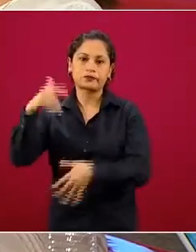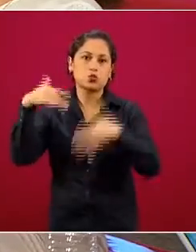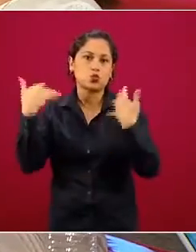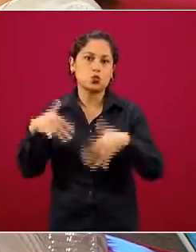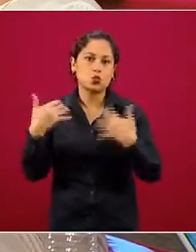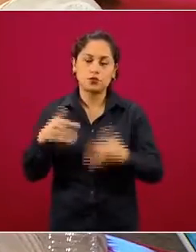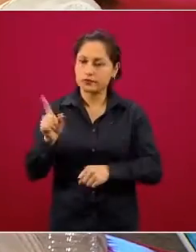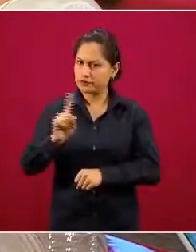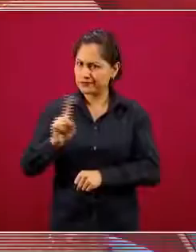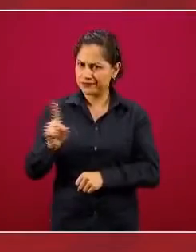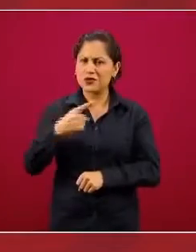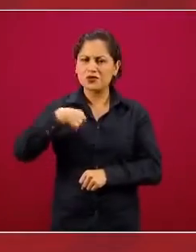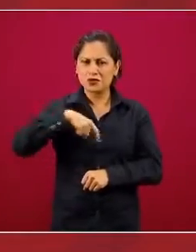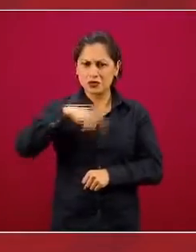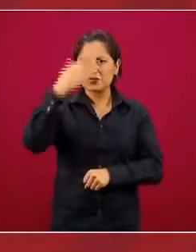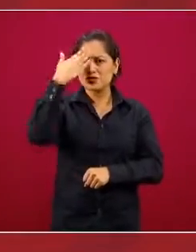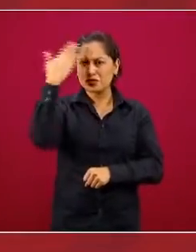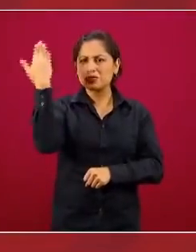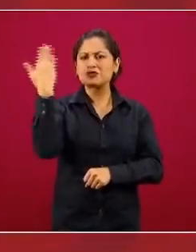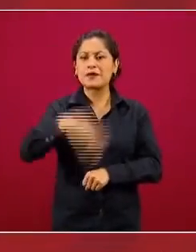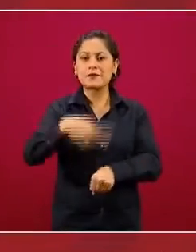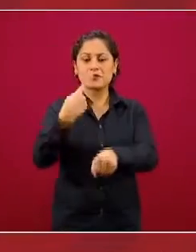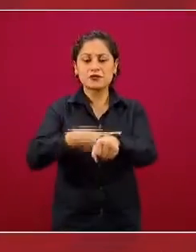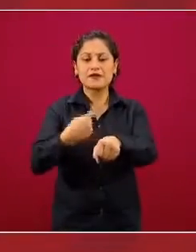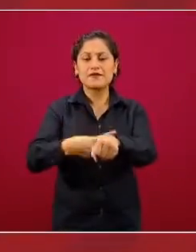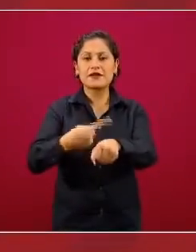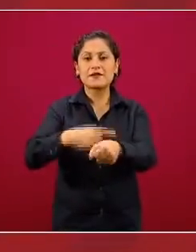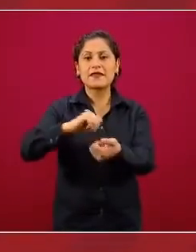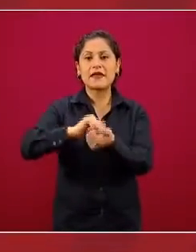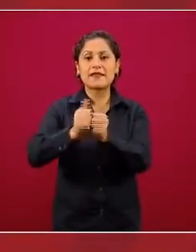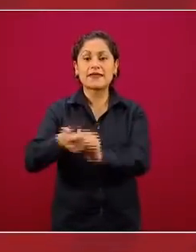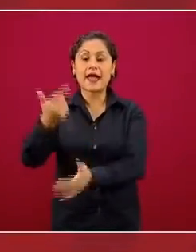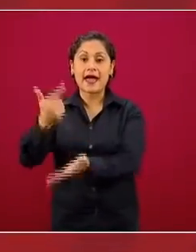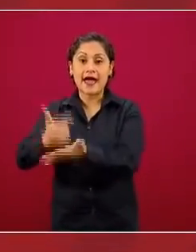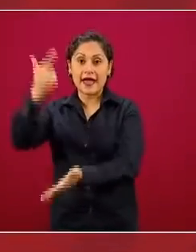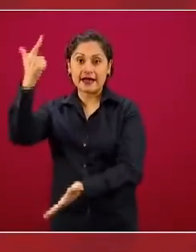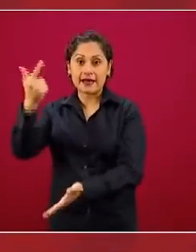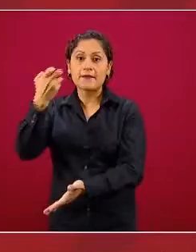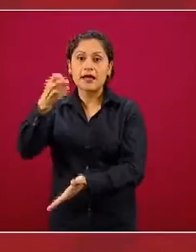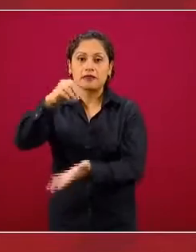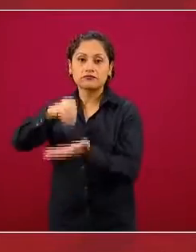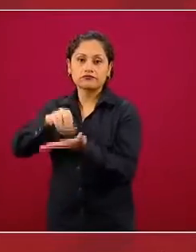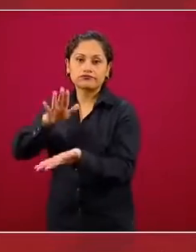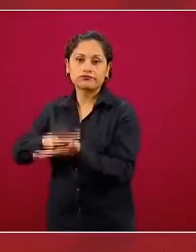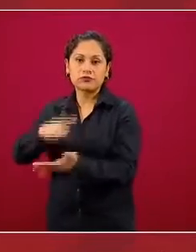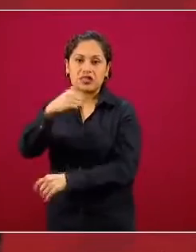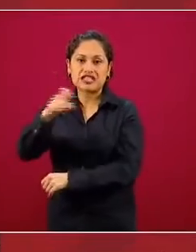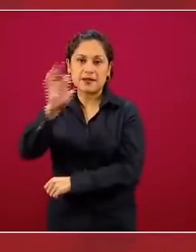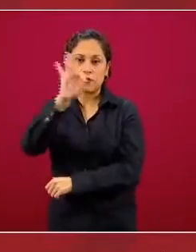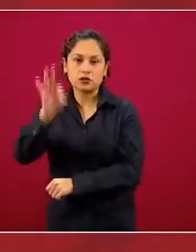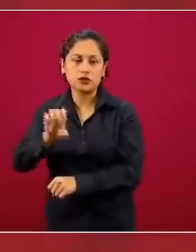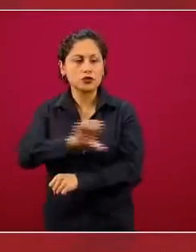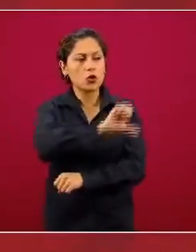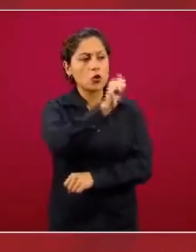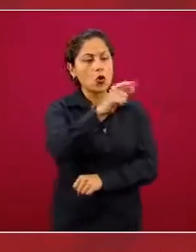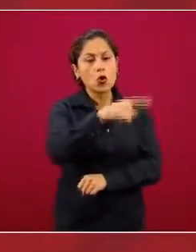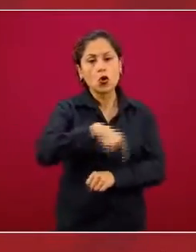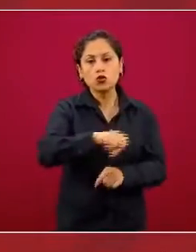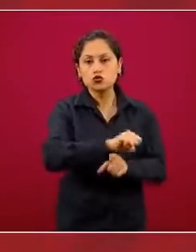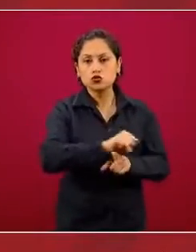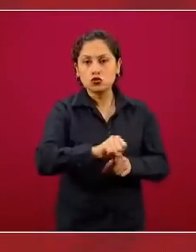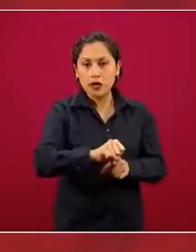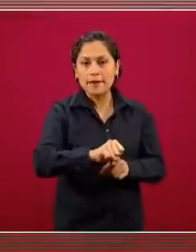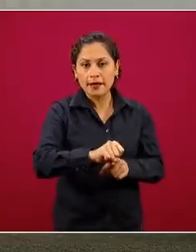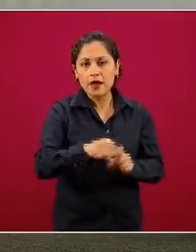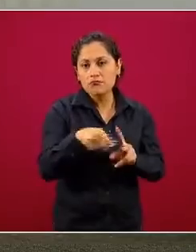que no, porque la enfermedad grave se registra al 100%. Entonces sabemos perfectamente, lo hemos venido diciendo desde el